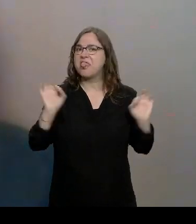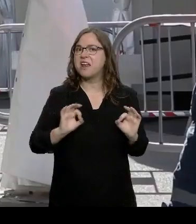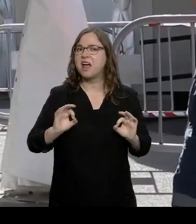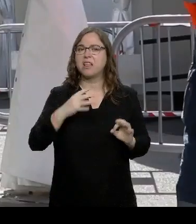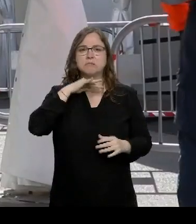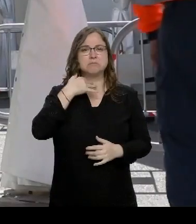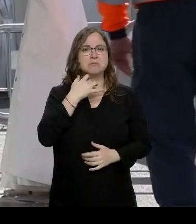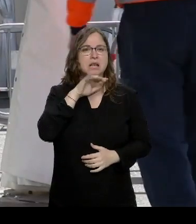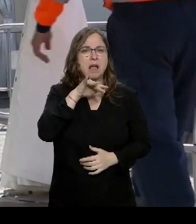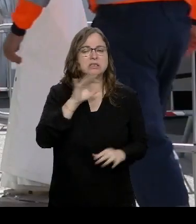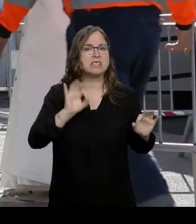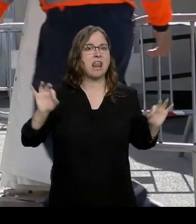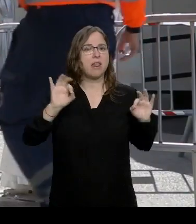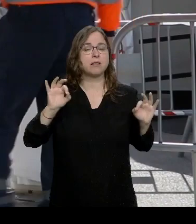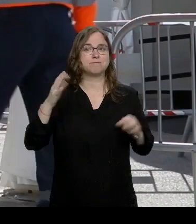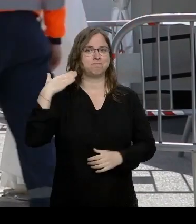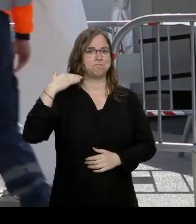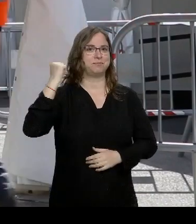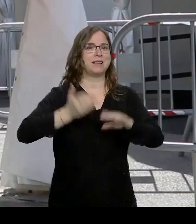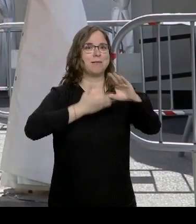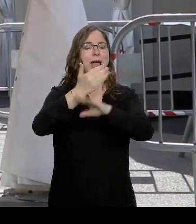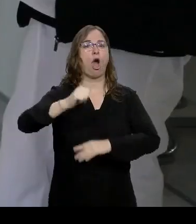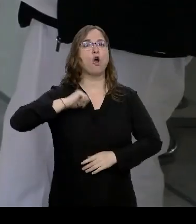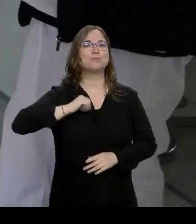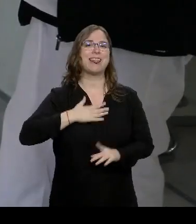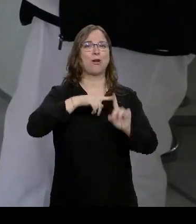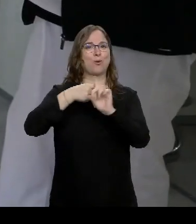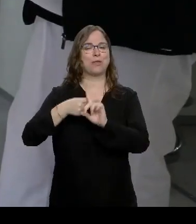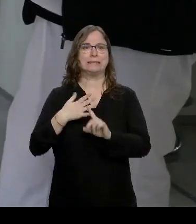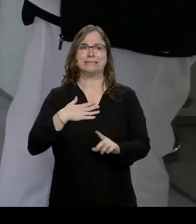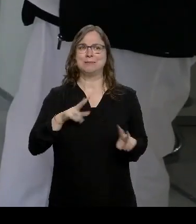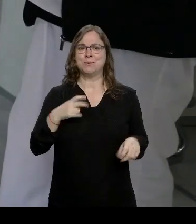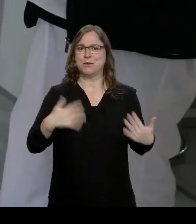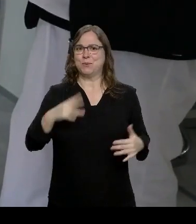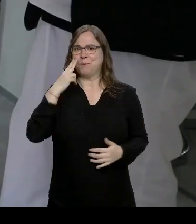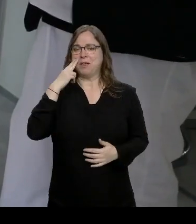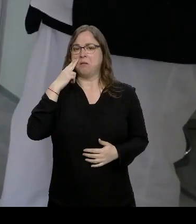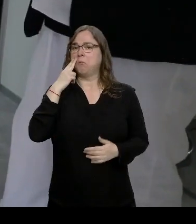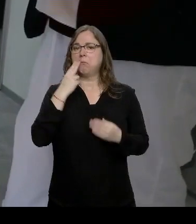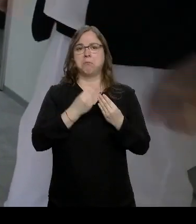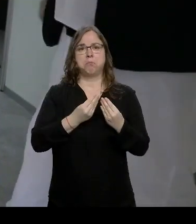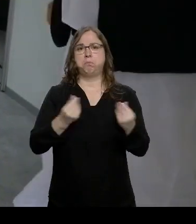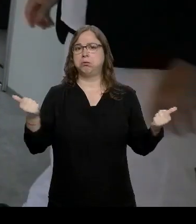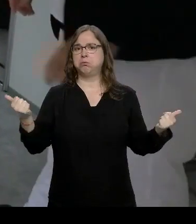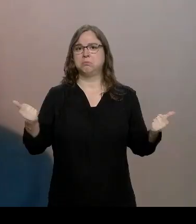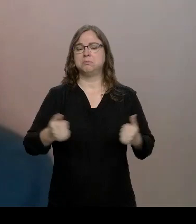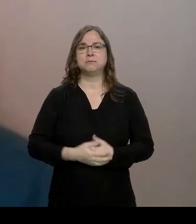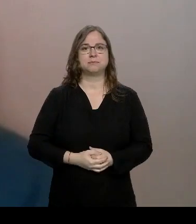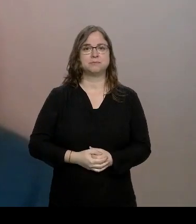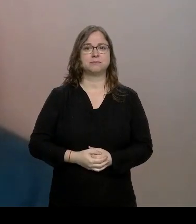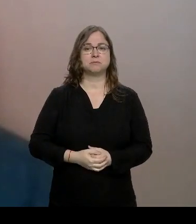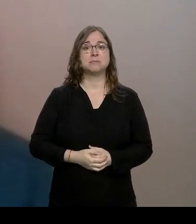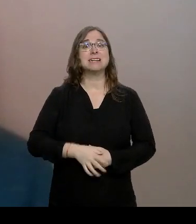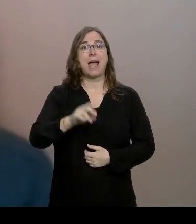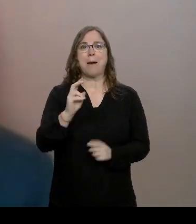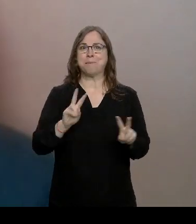náuseas, nada. Recibió la llamada para acudir al Hospital de las Cruces. El miedo del principio se disipó rápidamente.